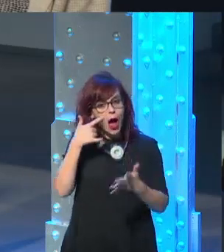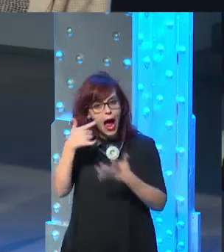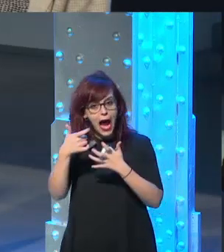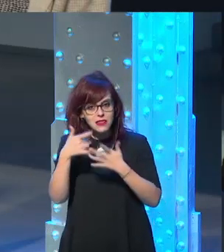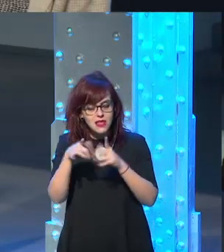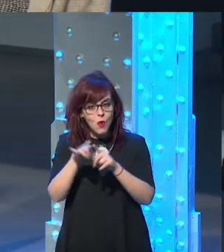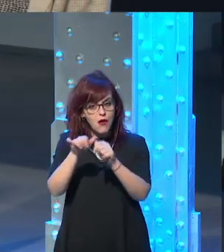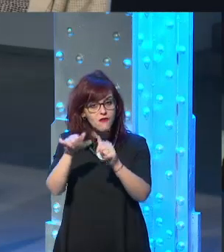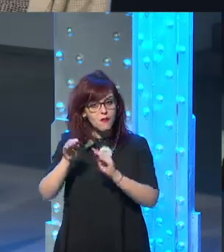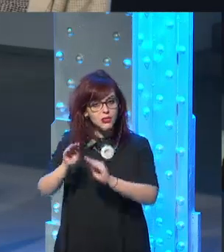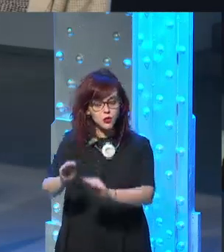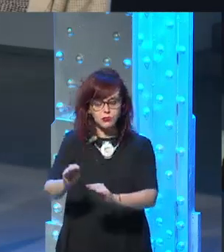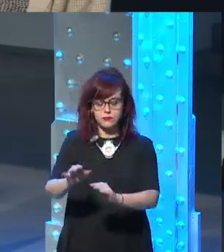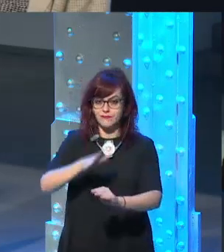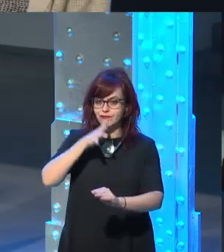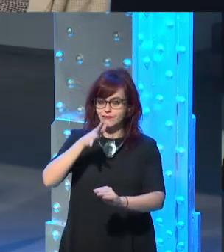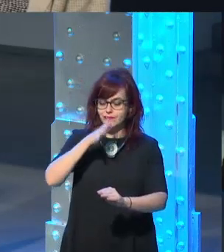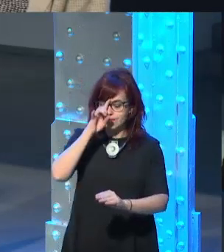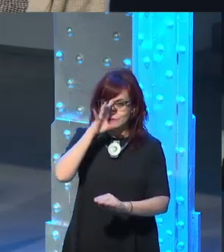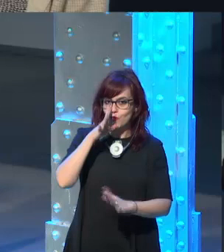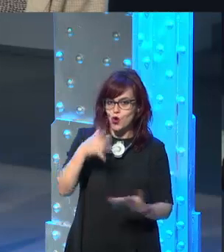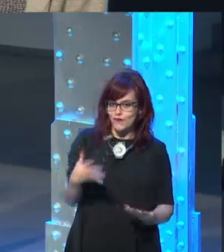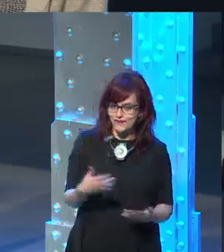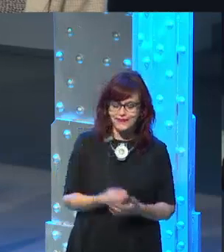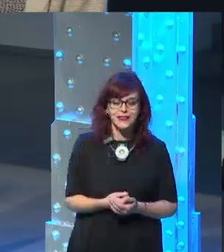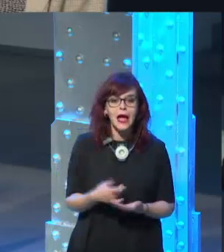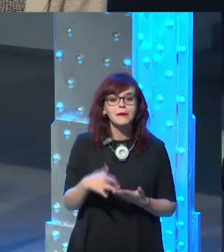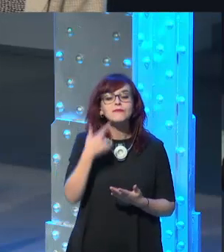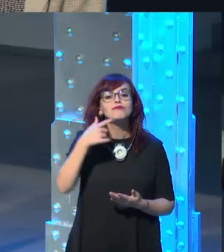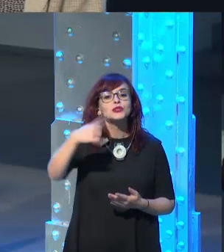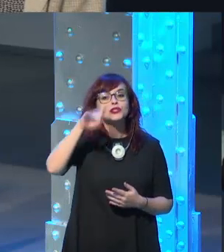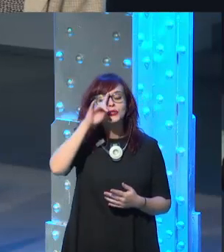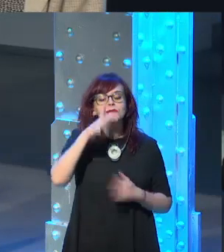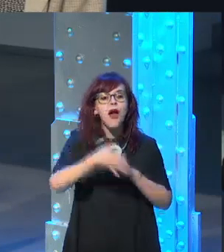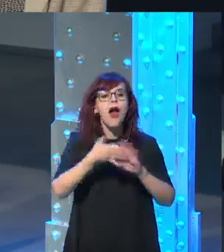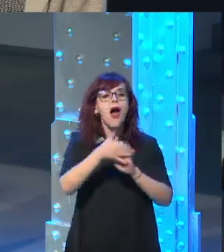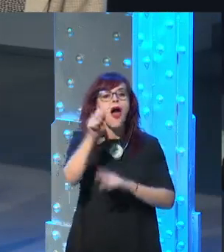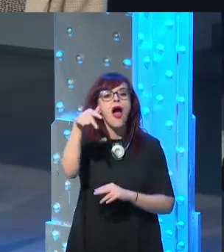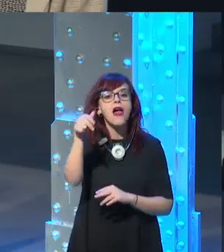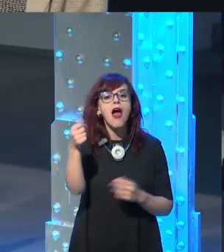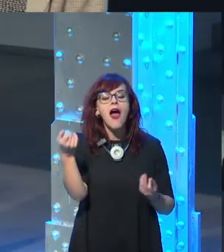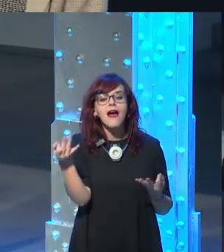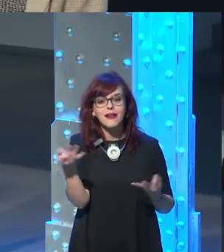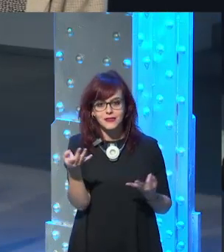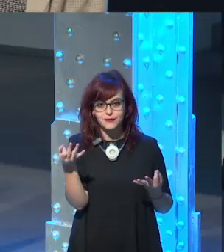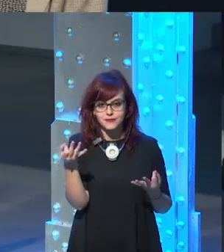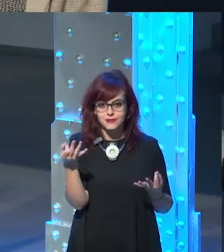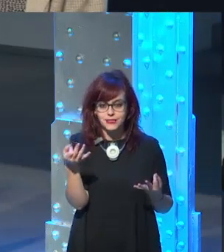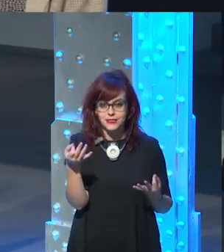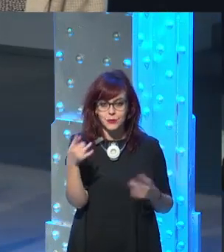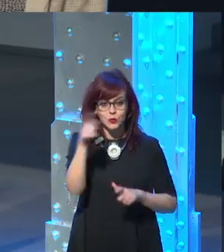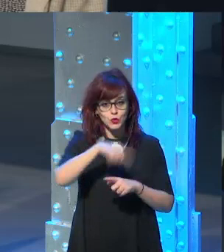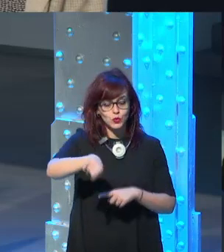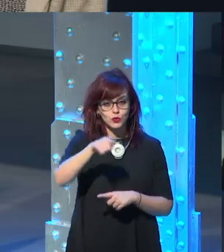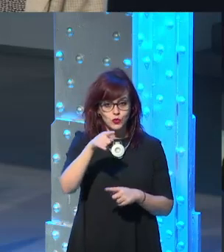artística como ella lo ha hecho, ha sido increíble. Bueno, para los que no sepáis de qué habla Ana, yo creo que